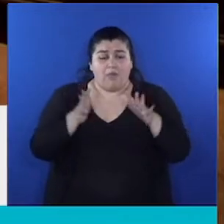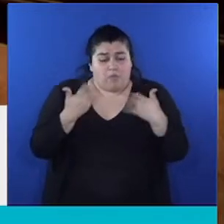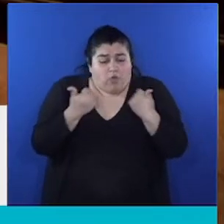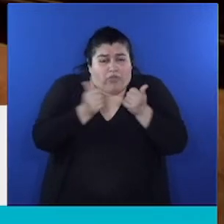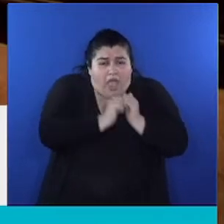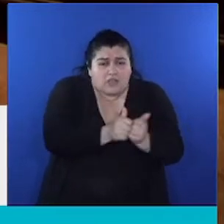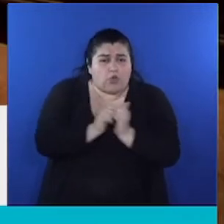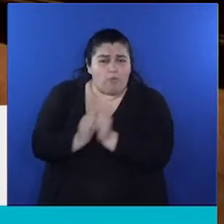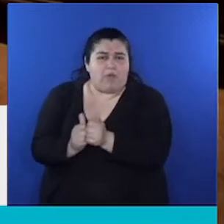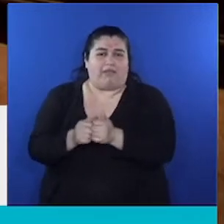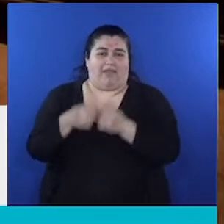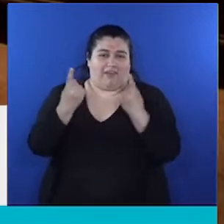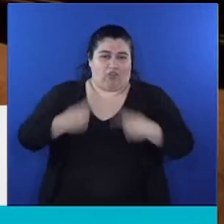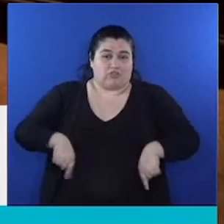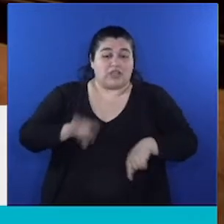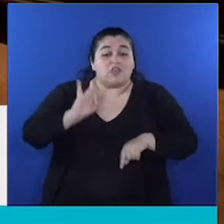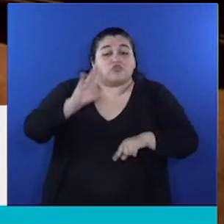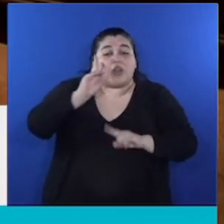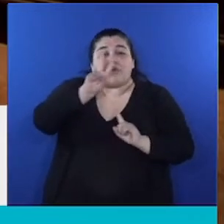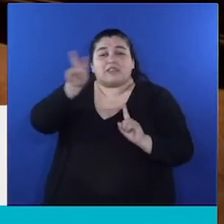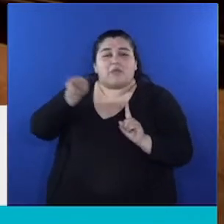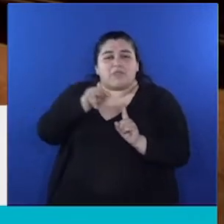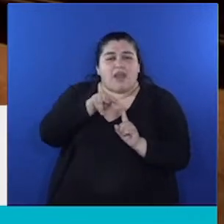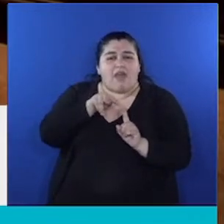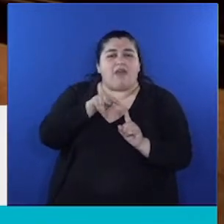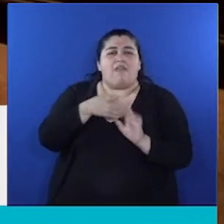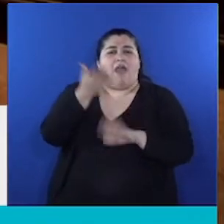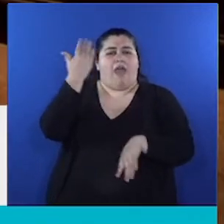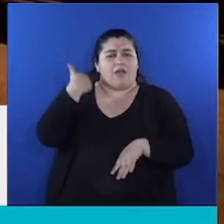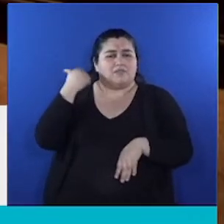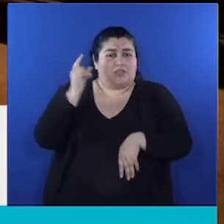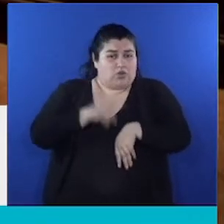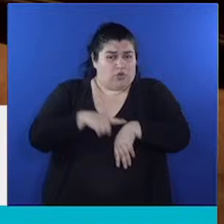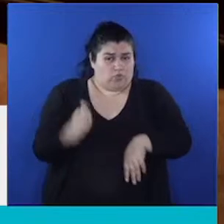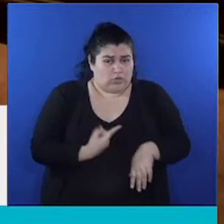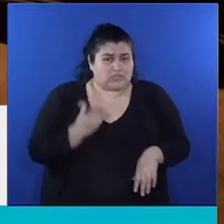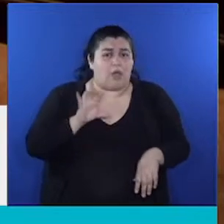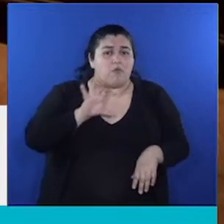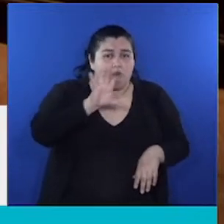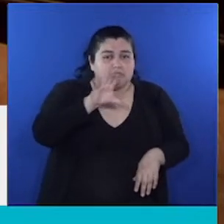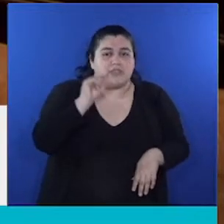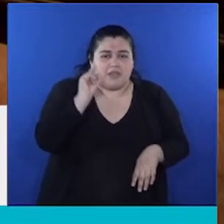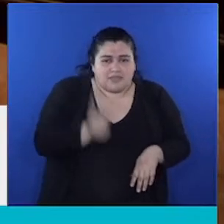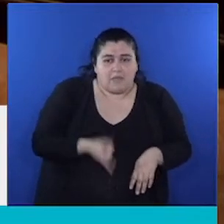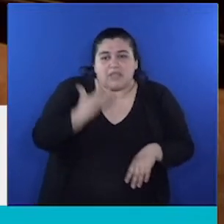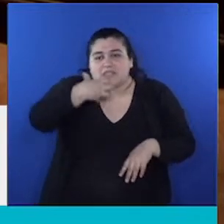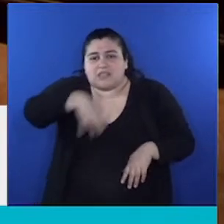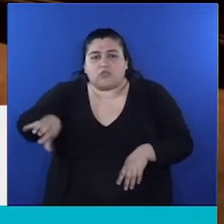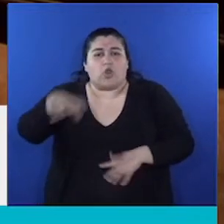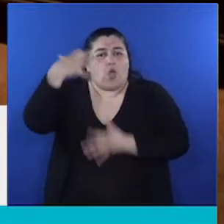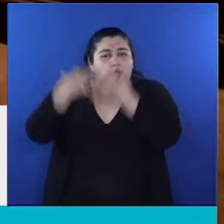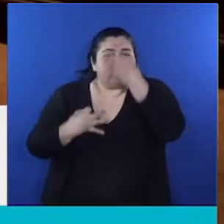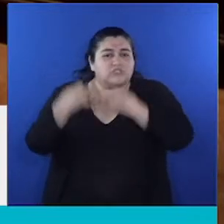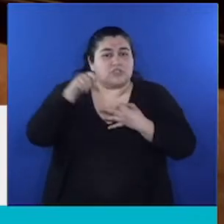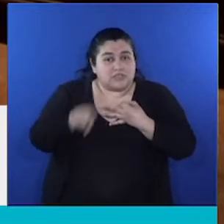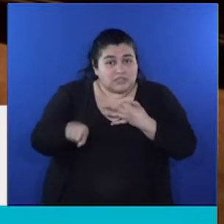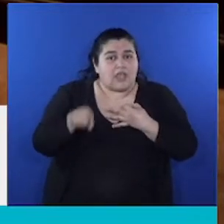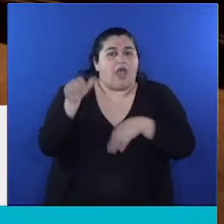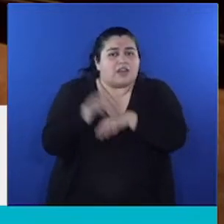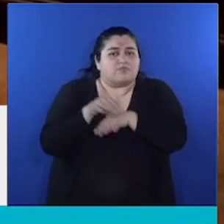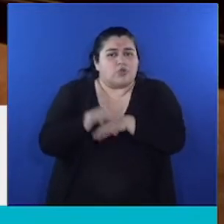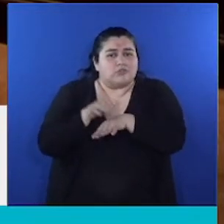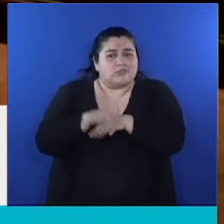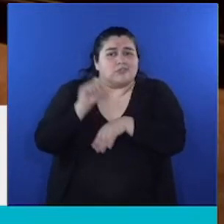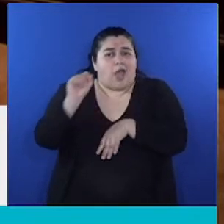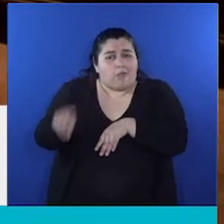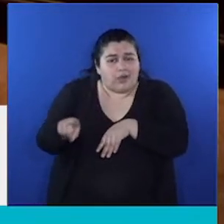no solo la mirada que en su momento tuvo nuestra provincia y el país también en el sector judicial vinculado al patronato. Hemos incorporado